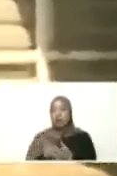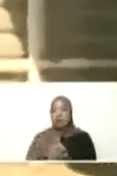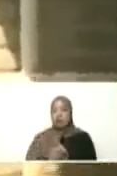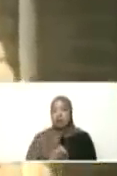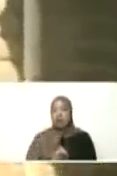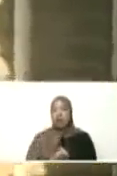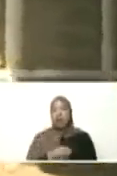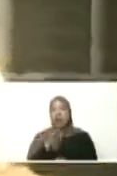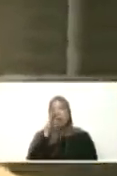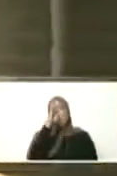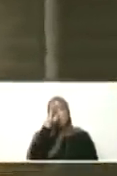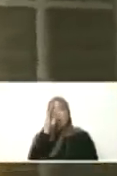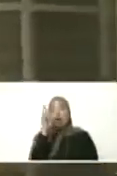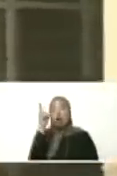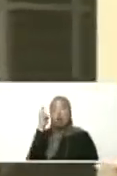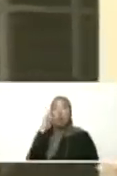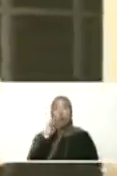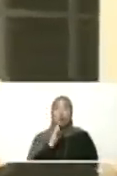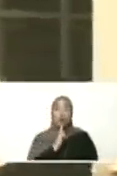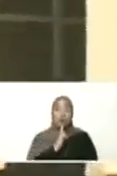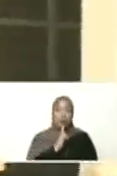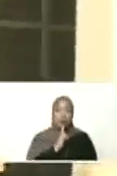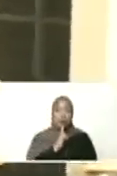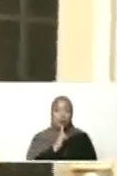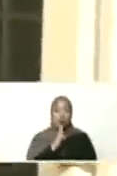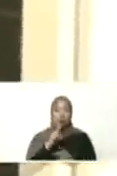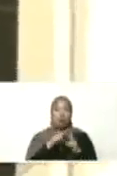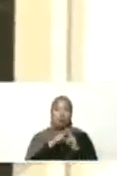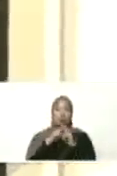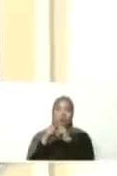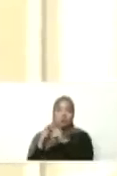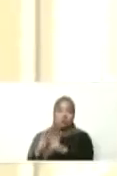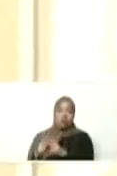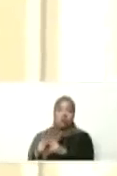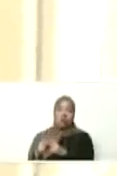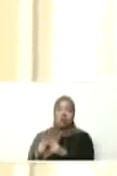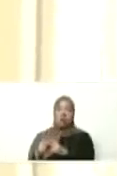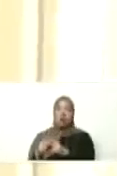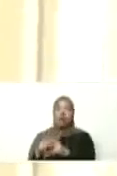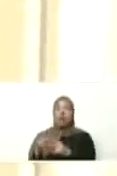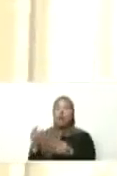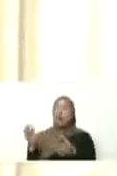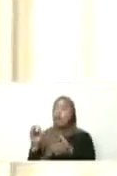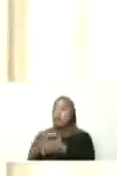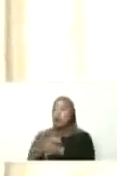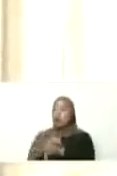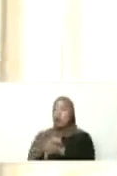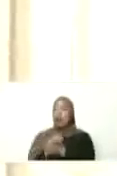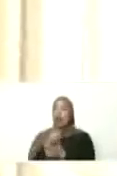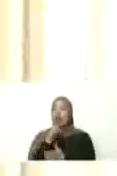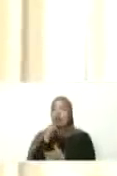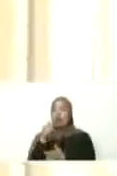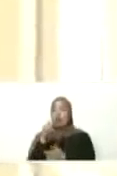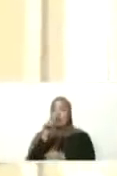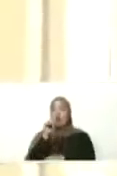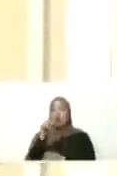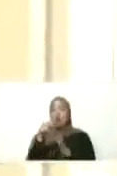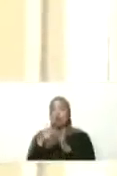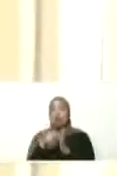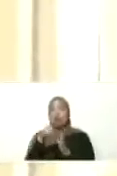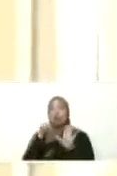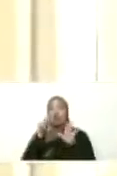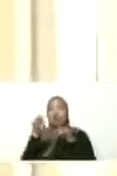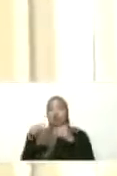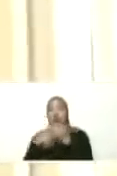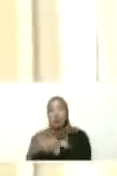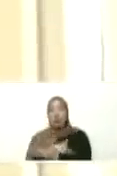Banco Bicentenario que hoy están entregando un financiamiento por órdenes suyas, presidente, de 1.6 millones de